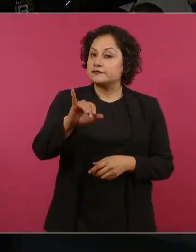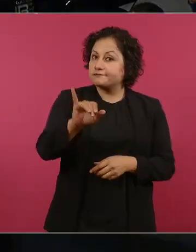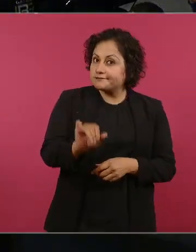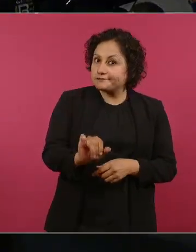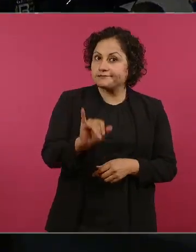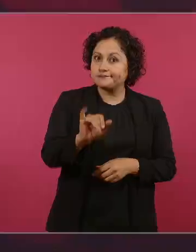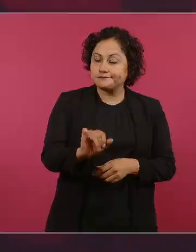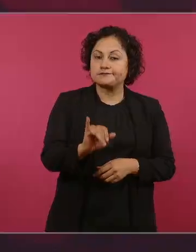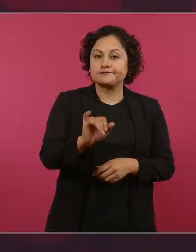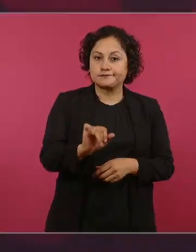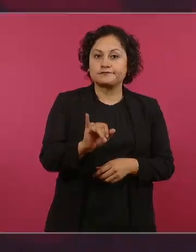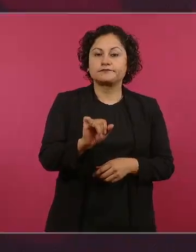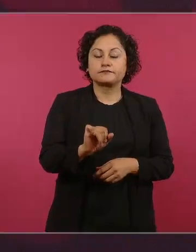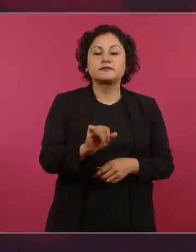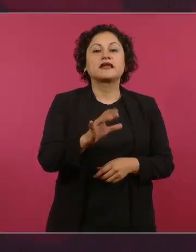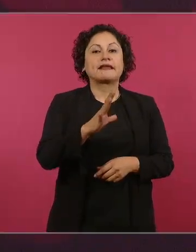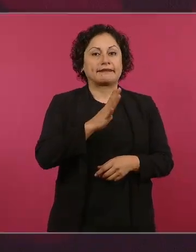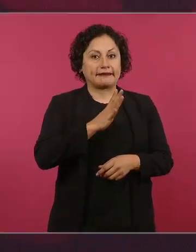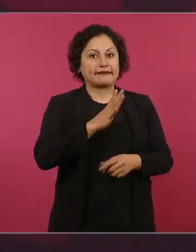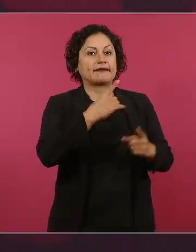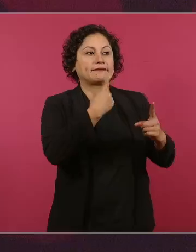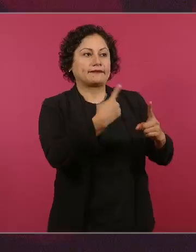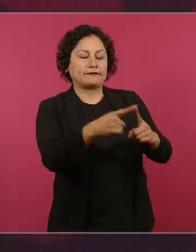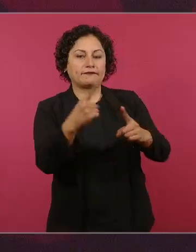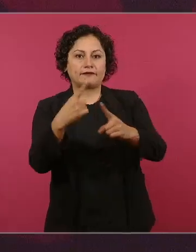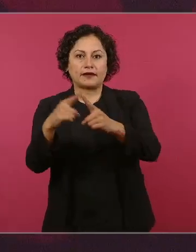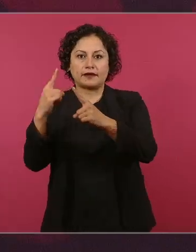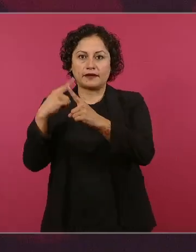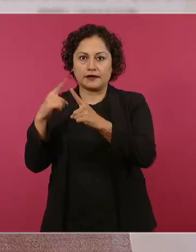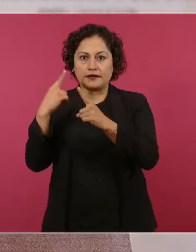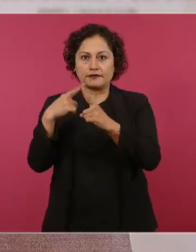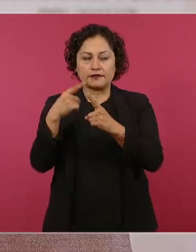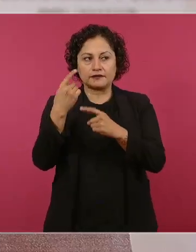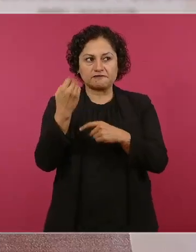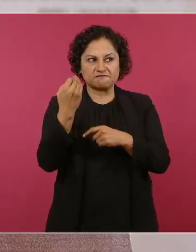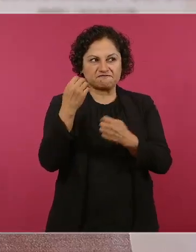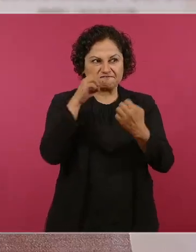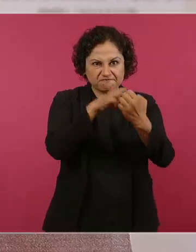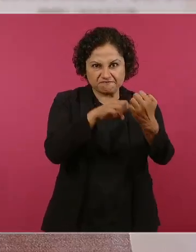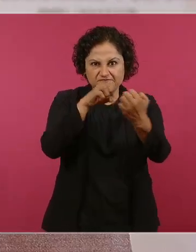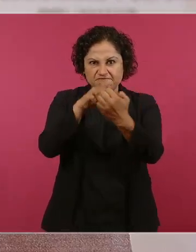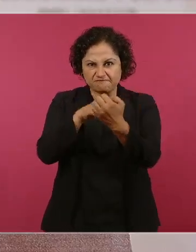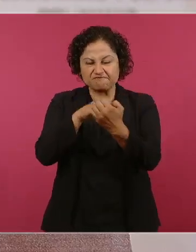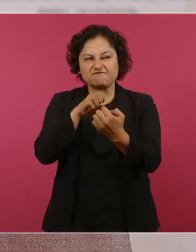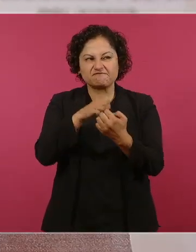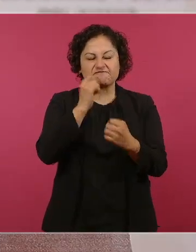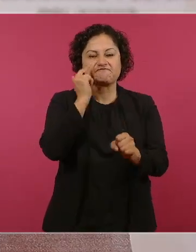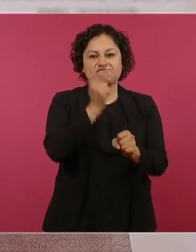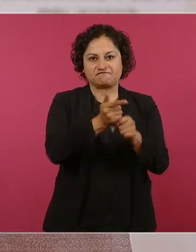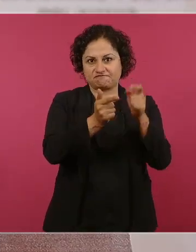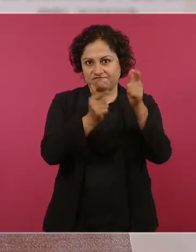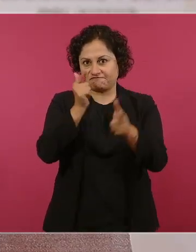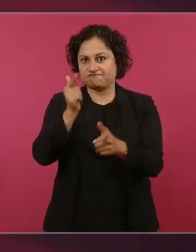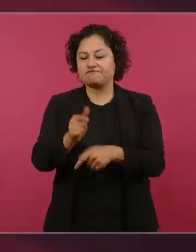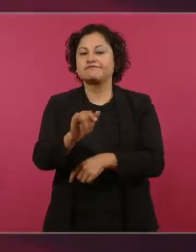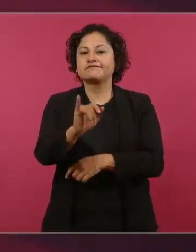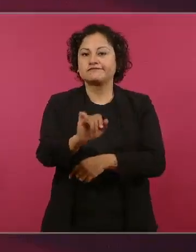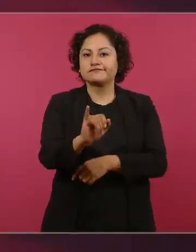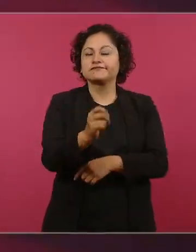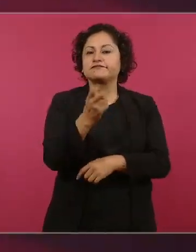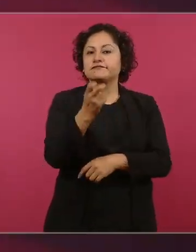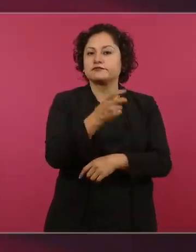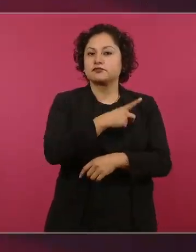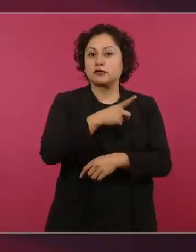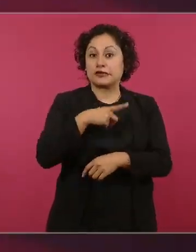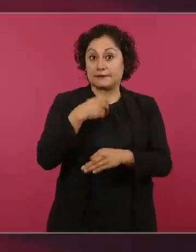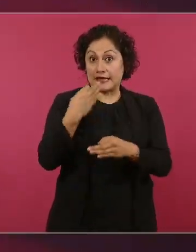detectado distintos fraudes y creo que hay que aprovechar este espacio para llamar la atención, ¿no?, en torno a ciertos espacios en